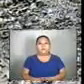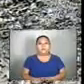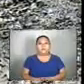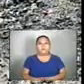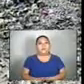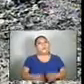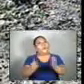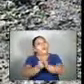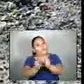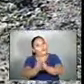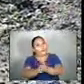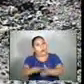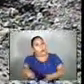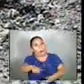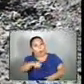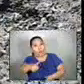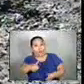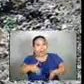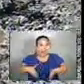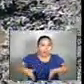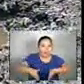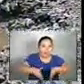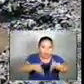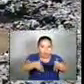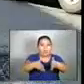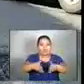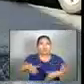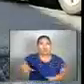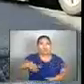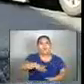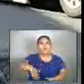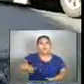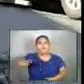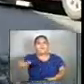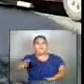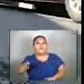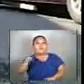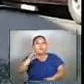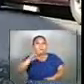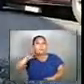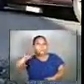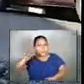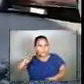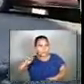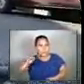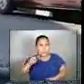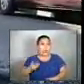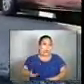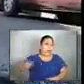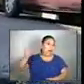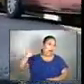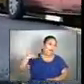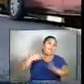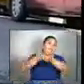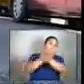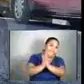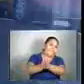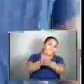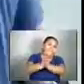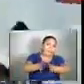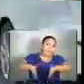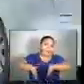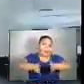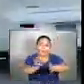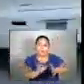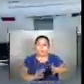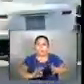Otro problema son las calles en mal estado, como en Cuscatancingo. Por años, habitantes solicitan la reparación de la vía principal